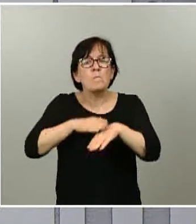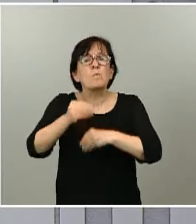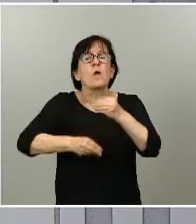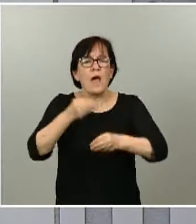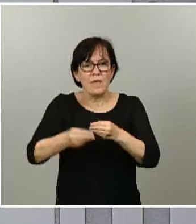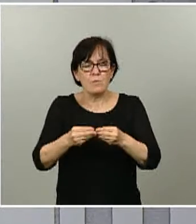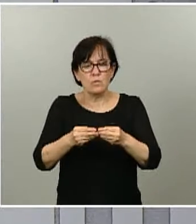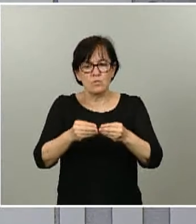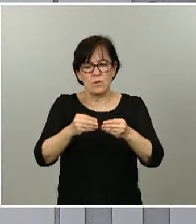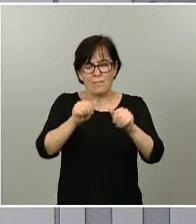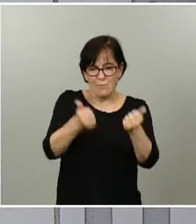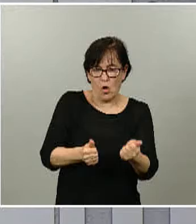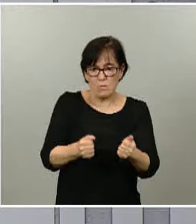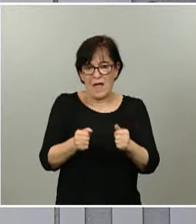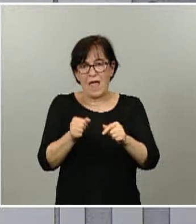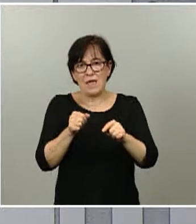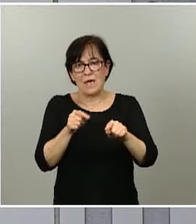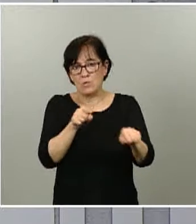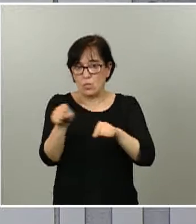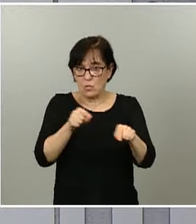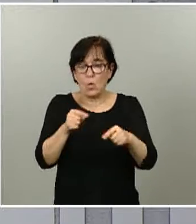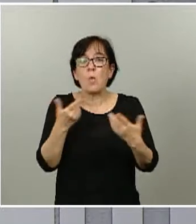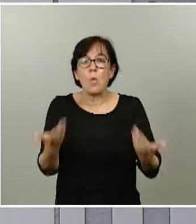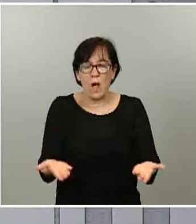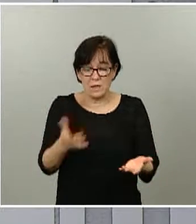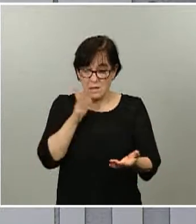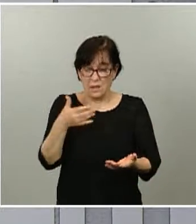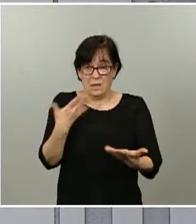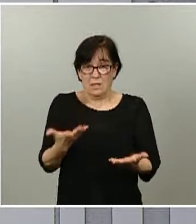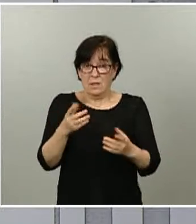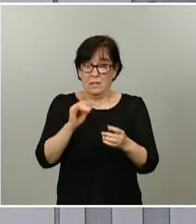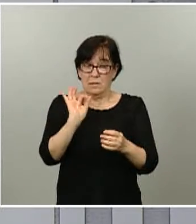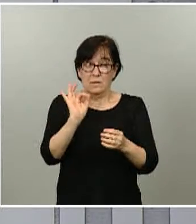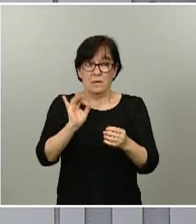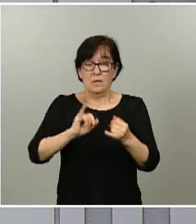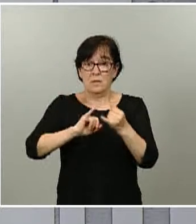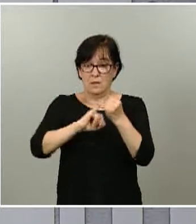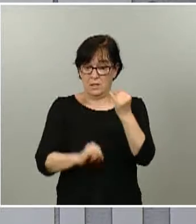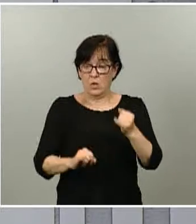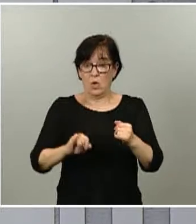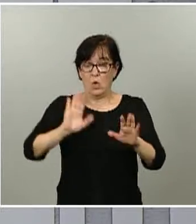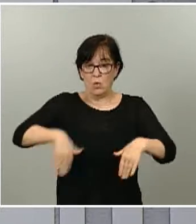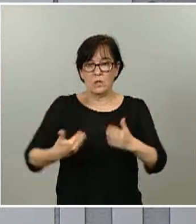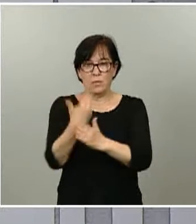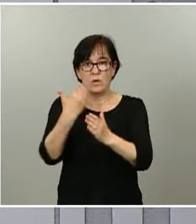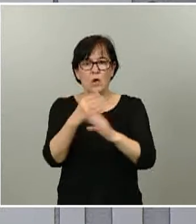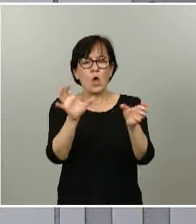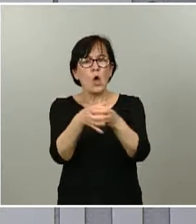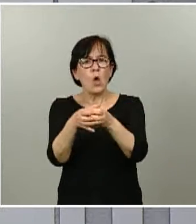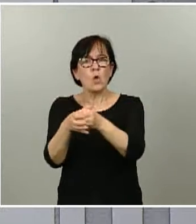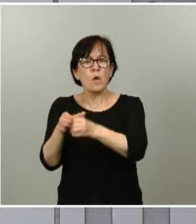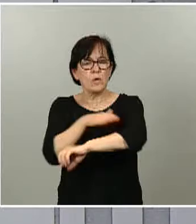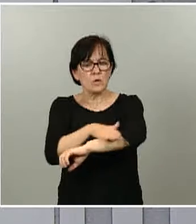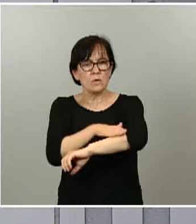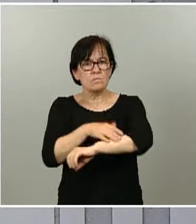o de otra manera. Sí le puedo decir que a veces durante esta crisis, justamente en estos últimos días, los partidos del Gobierno nos hemos sentido